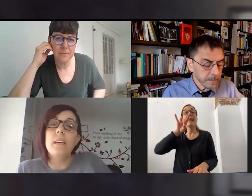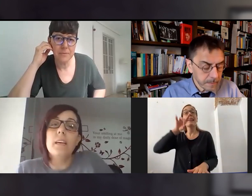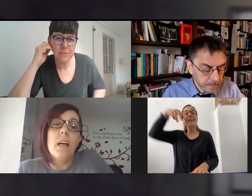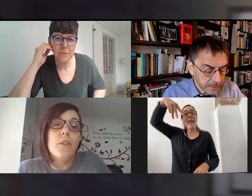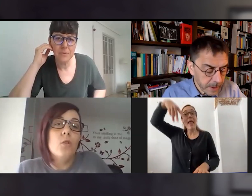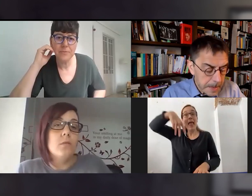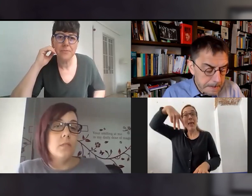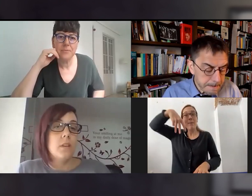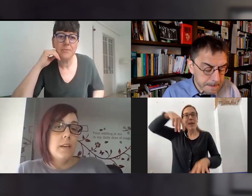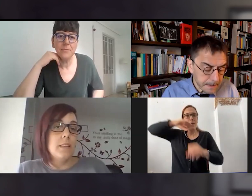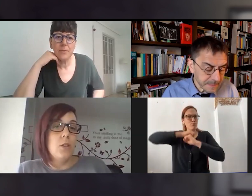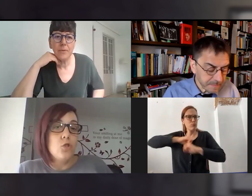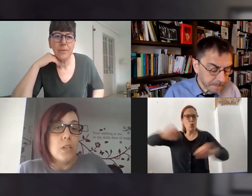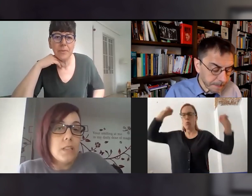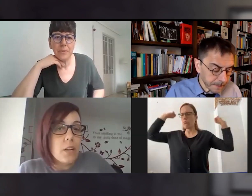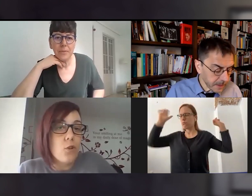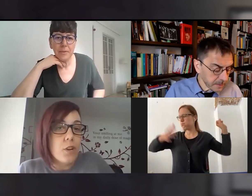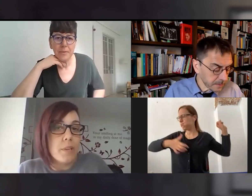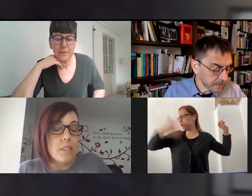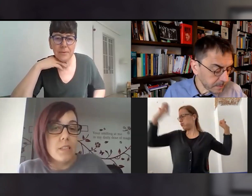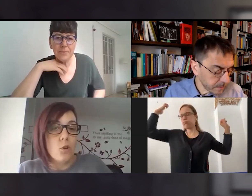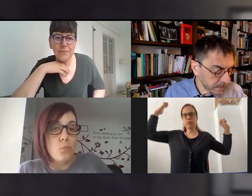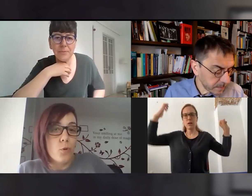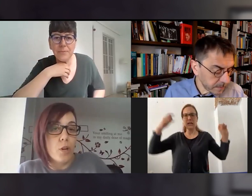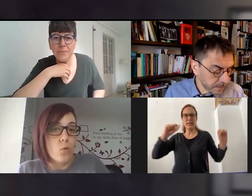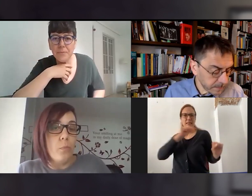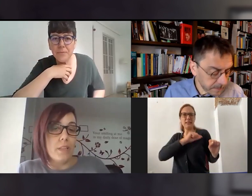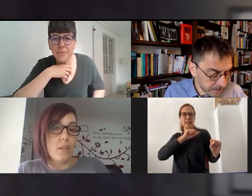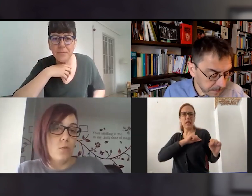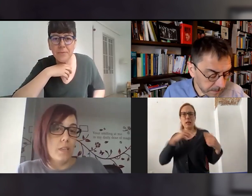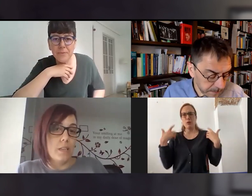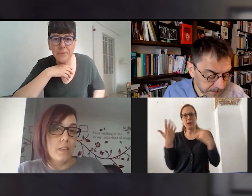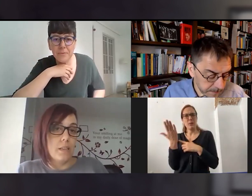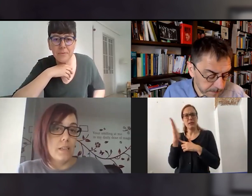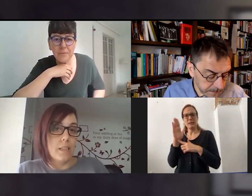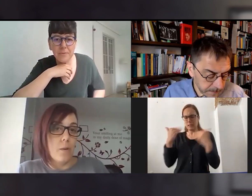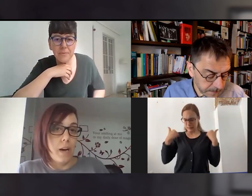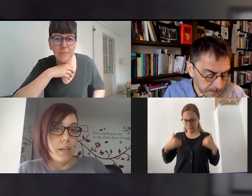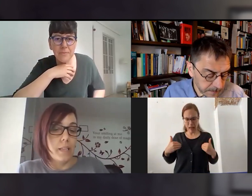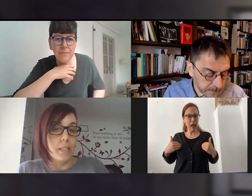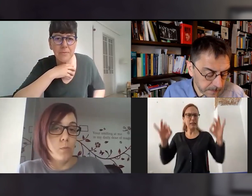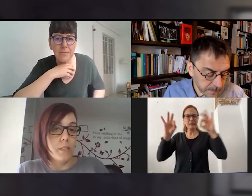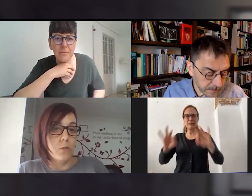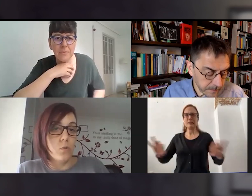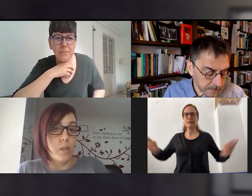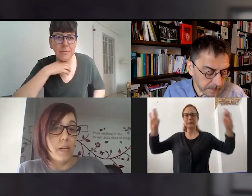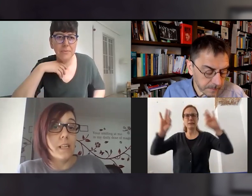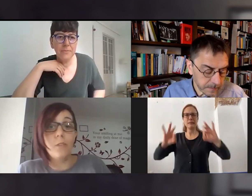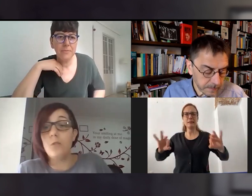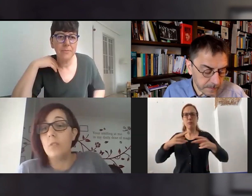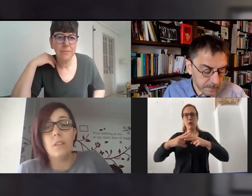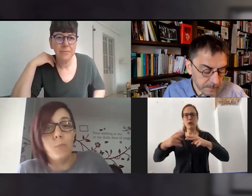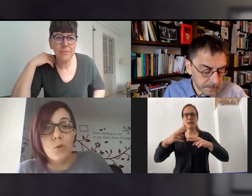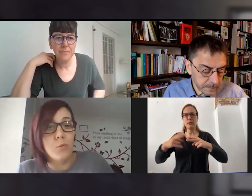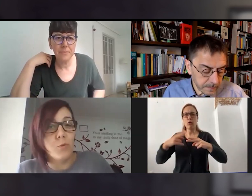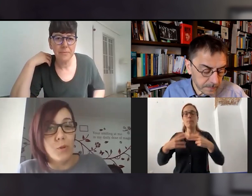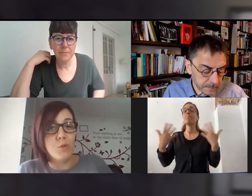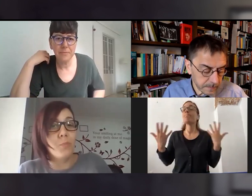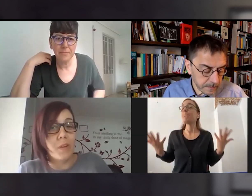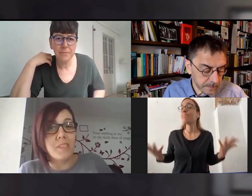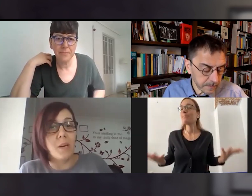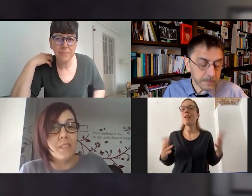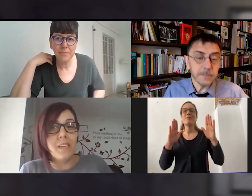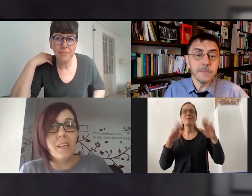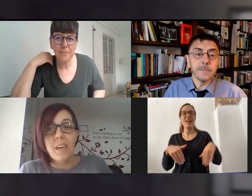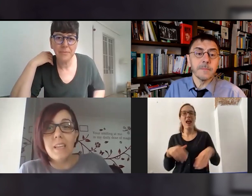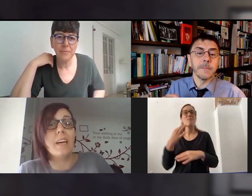la indignación de no sentirnos representados por ningún partido que estaba en ese momento legislando, y bueno, pues Podemos